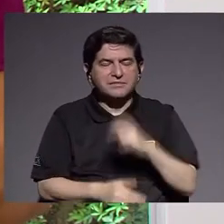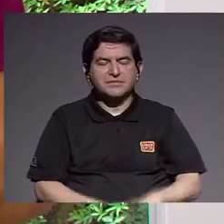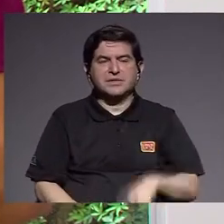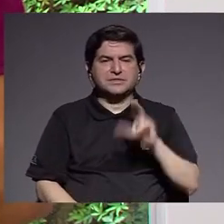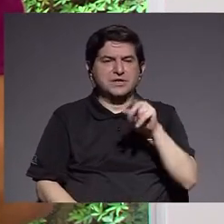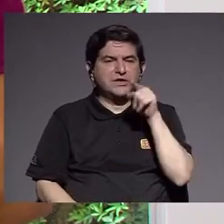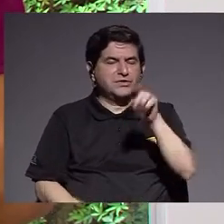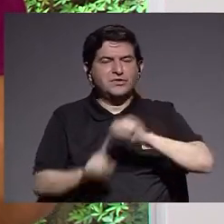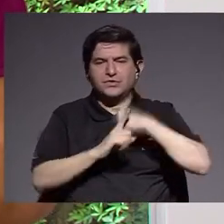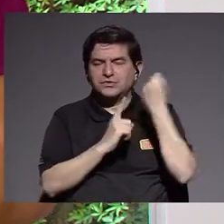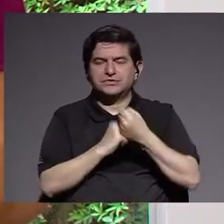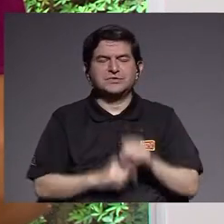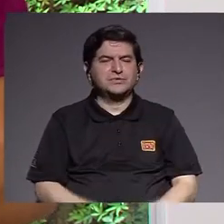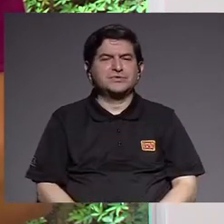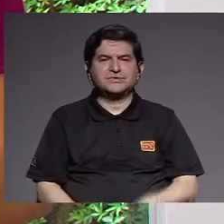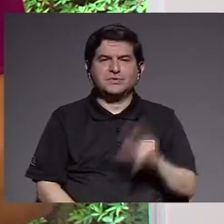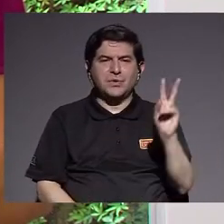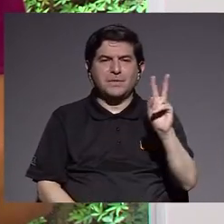del paciente